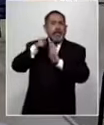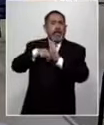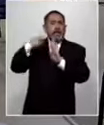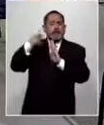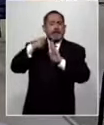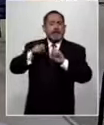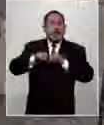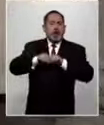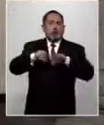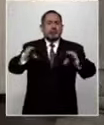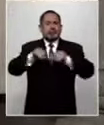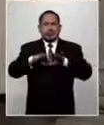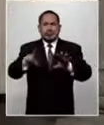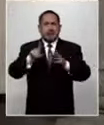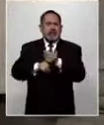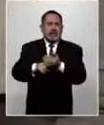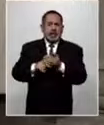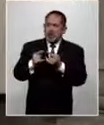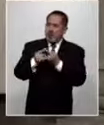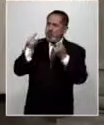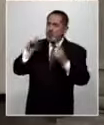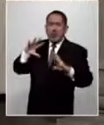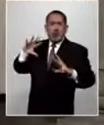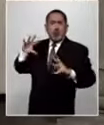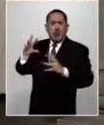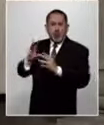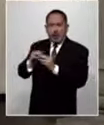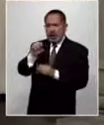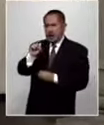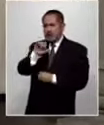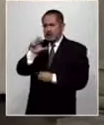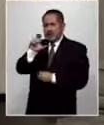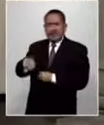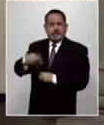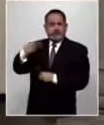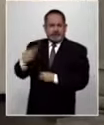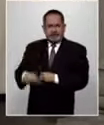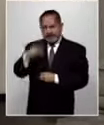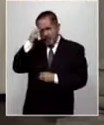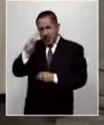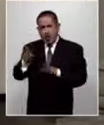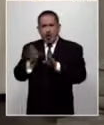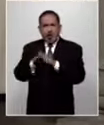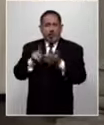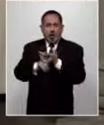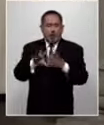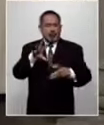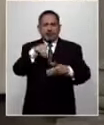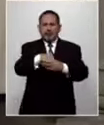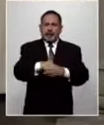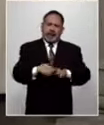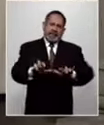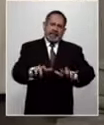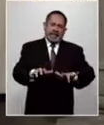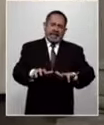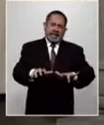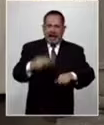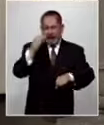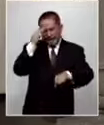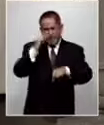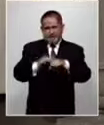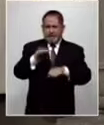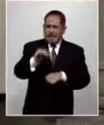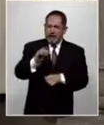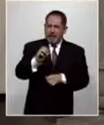de presentación de los acervos de la Suprema Corte de Justicia de la Nación en el repositorio digital